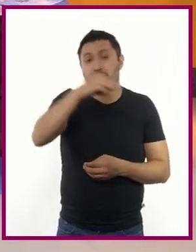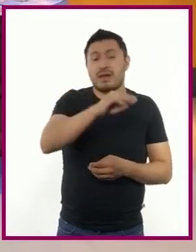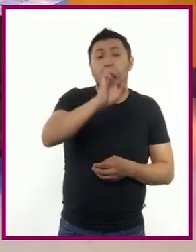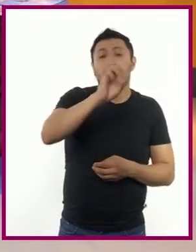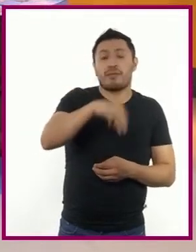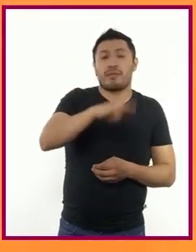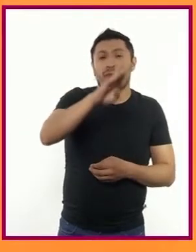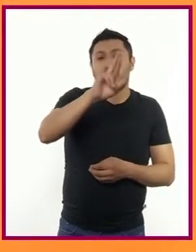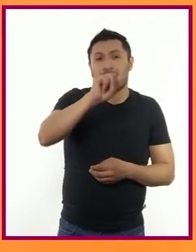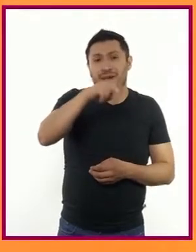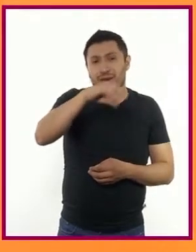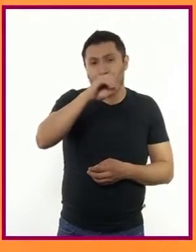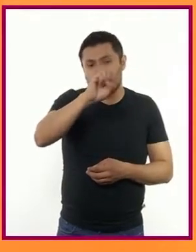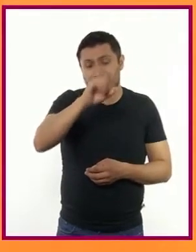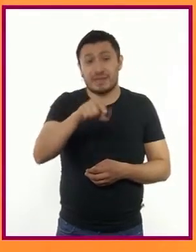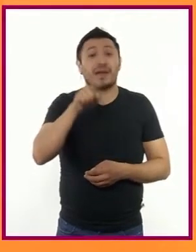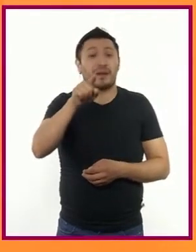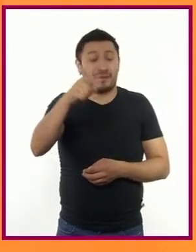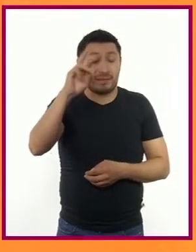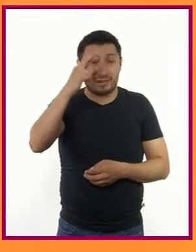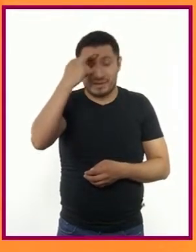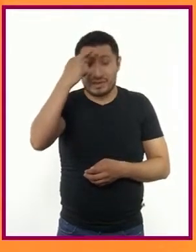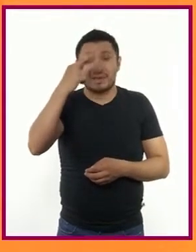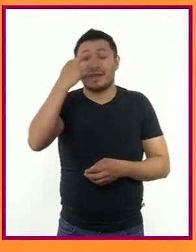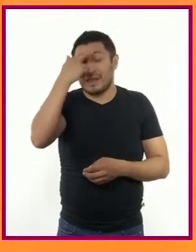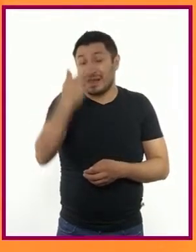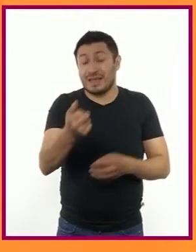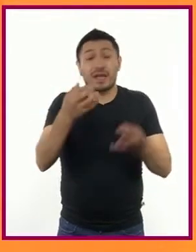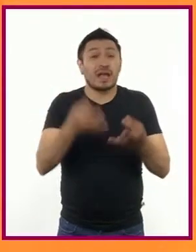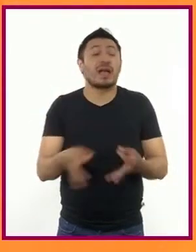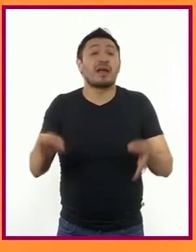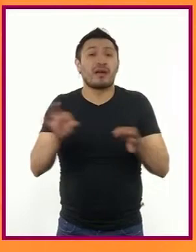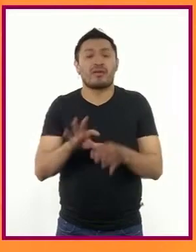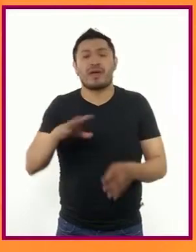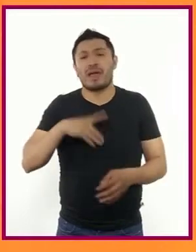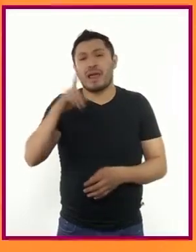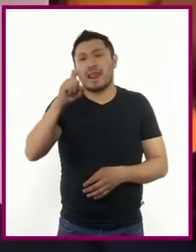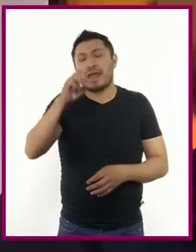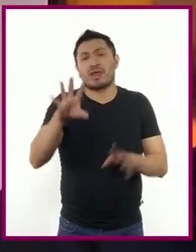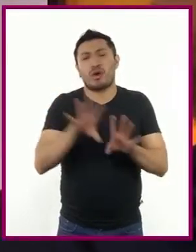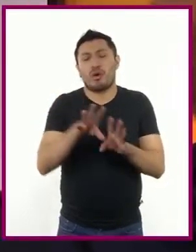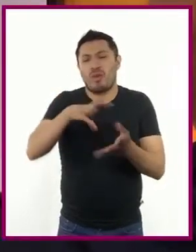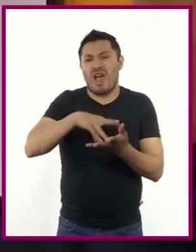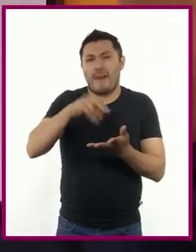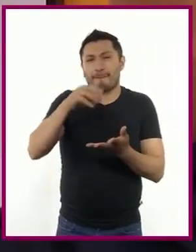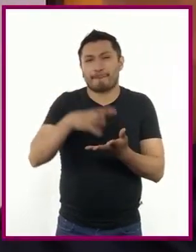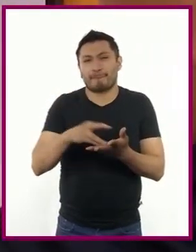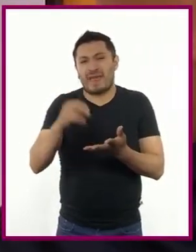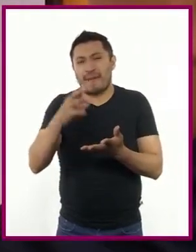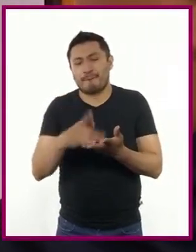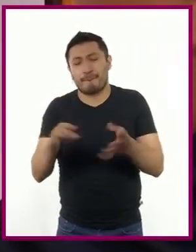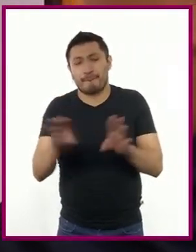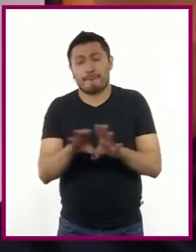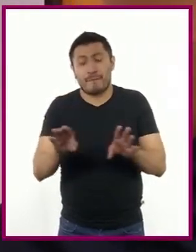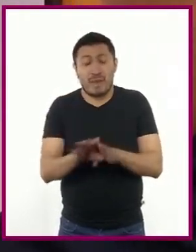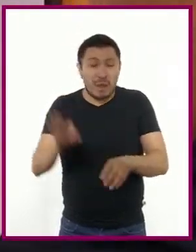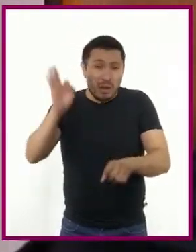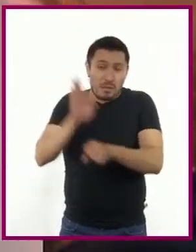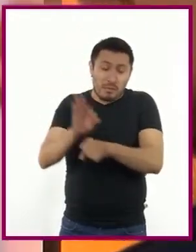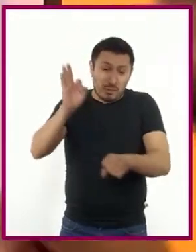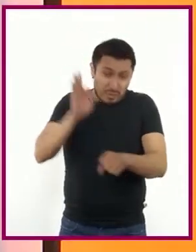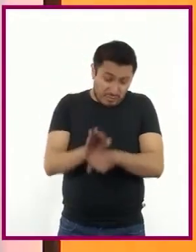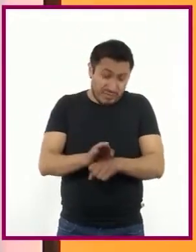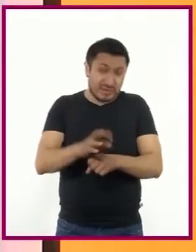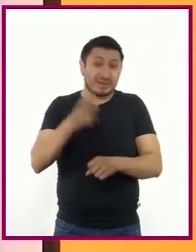Tiene razón en su importancia, ya que producen un líquido mucoso que neutraliza la acidez de la uretra por la